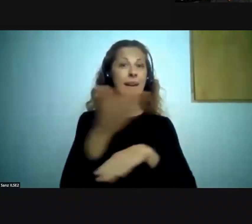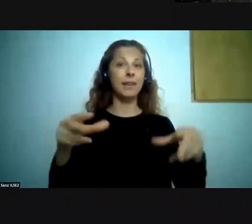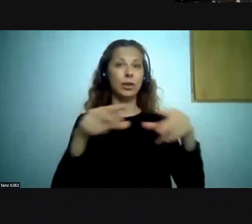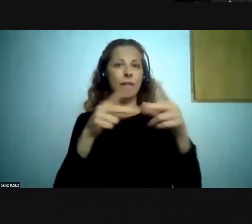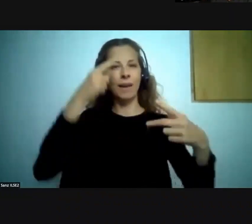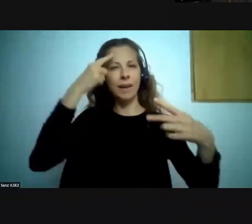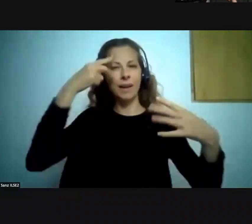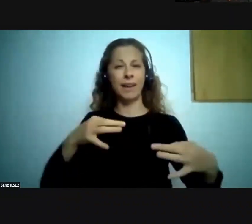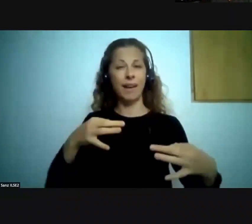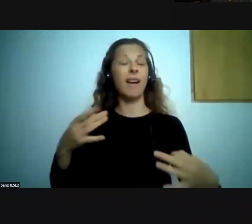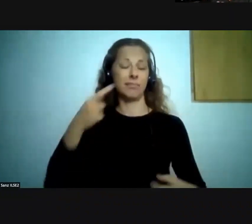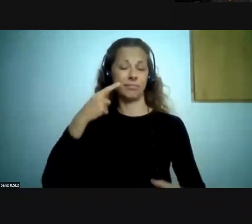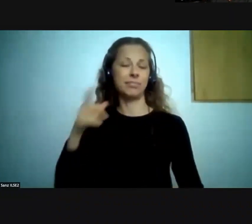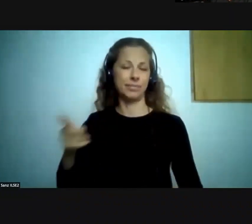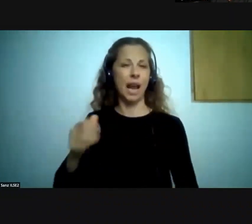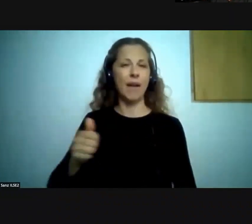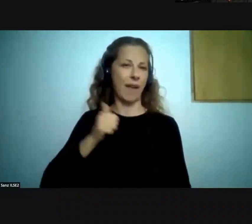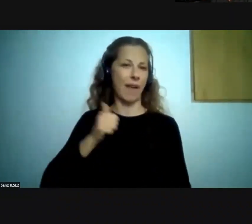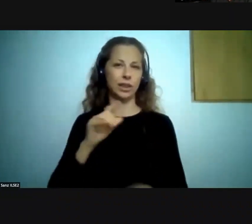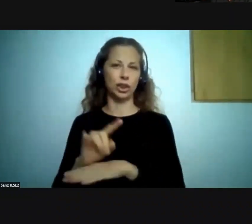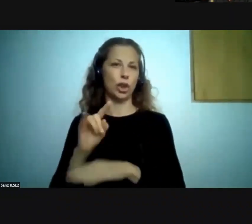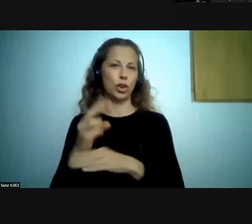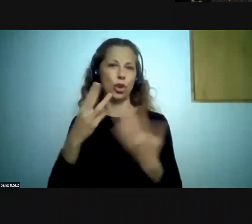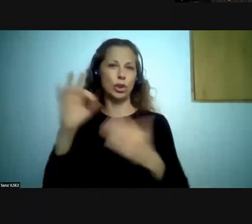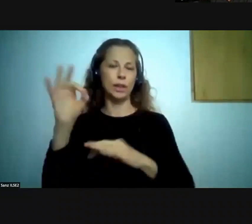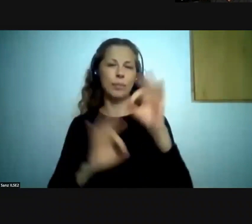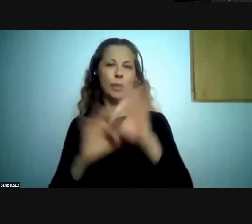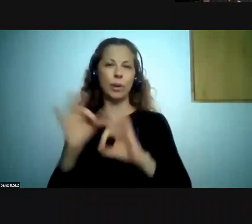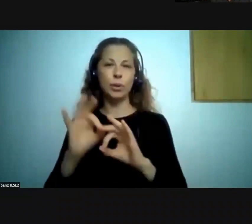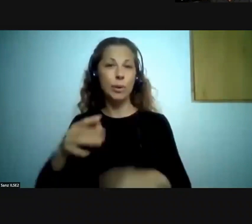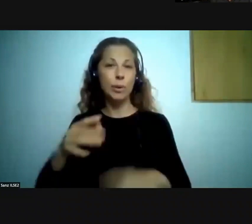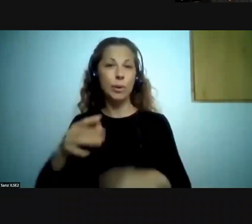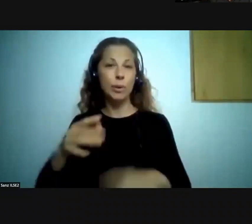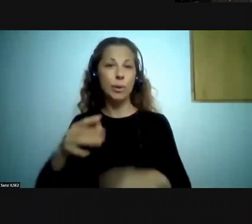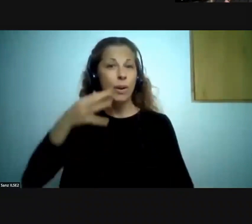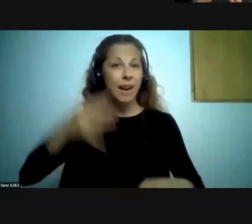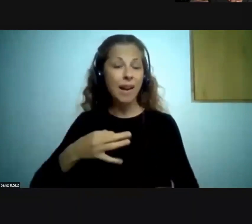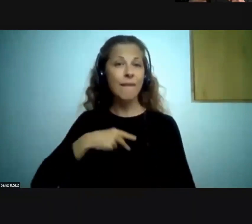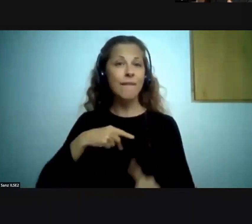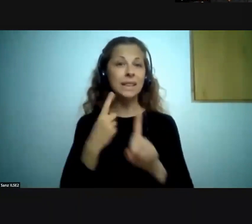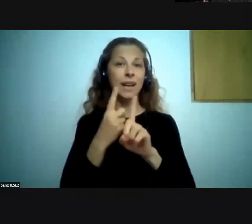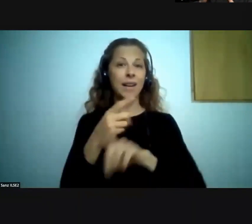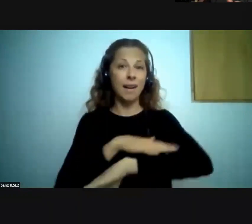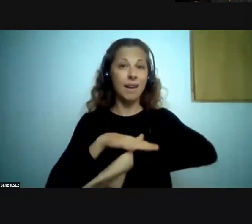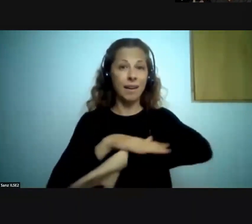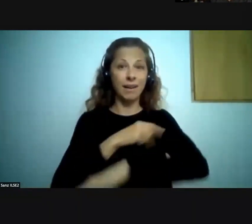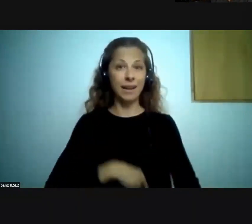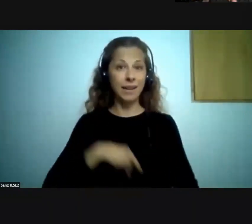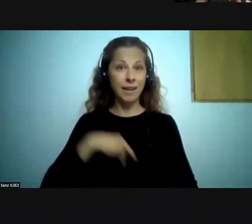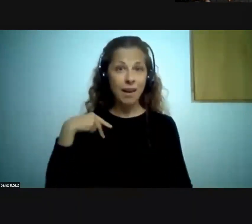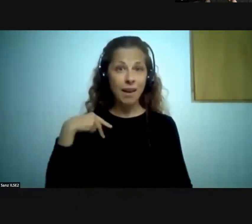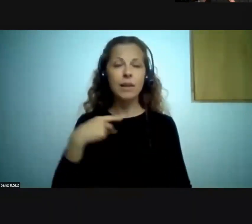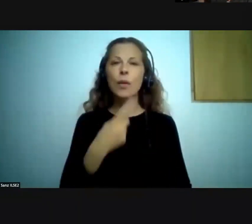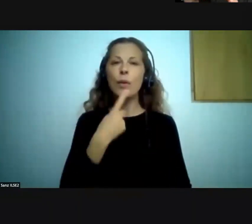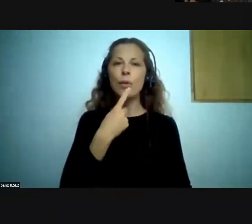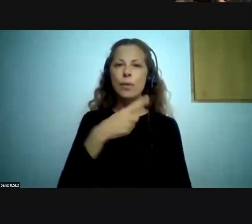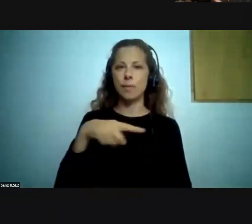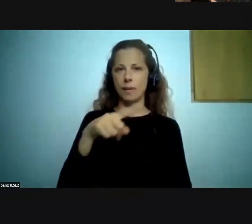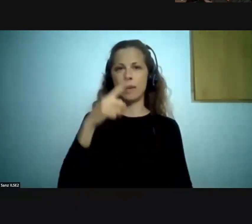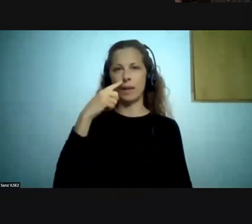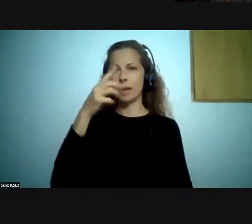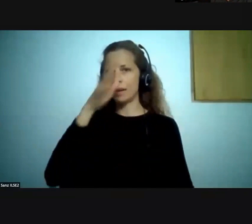falsas. Pero, en cambio, los datos oficiales de la Fiscalía General del Estado, que dicen que representan las denuncias falsas